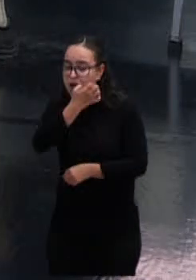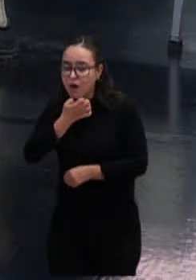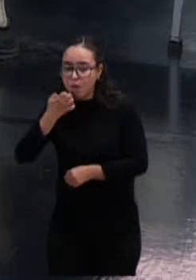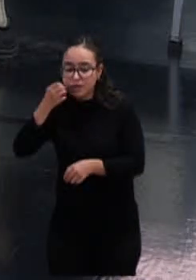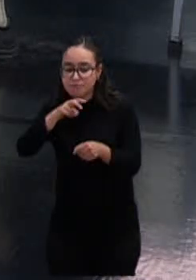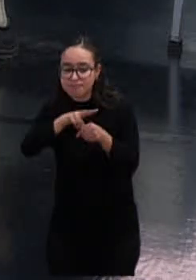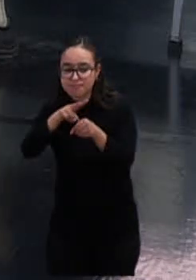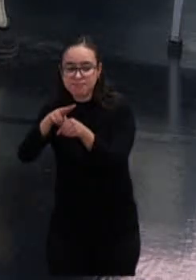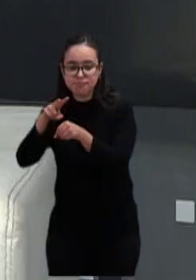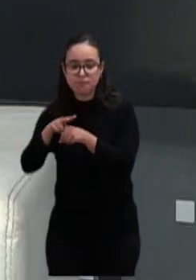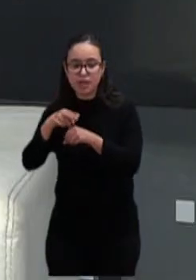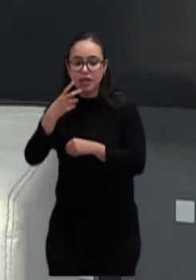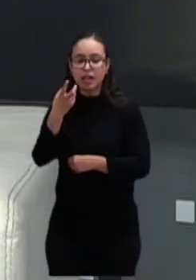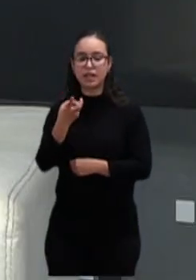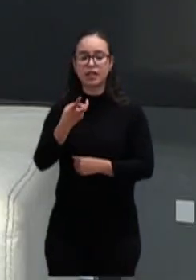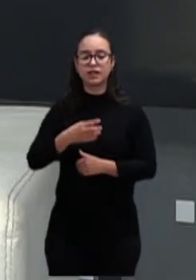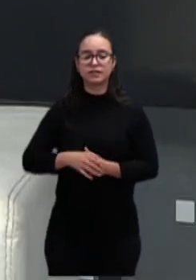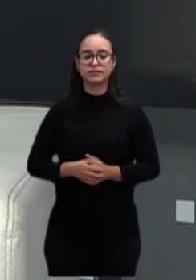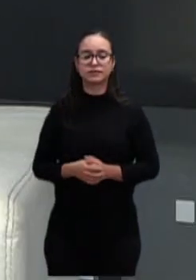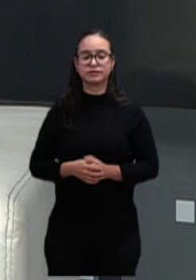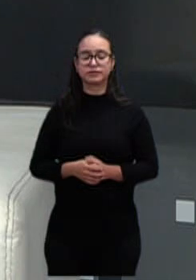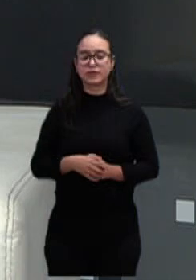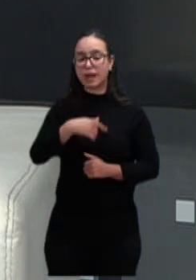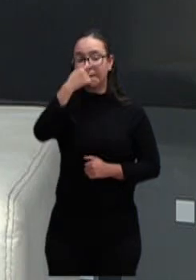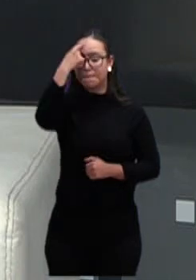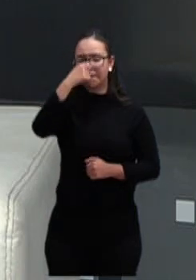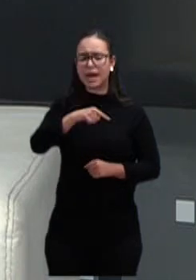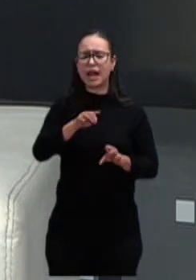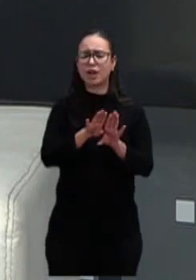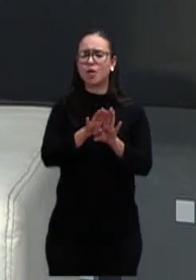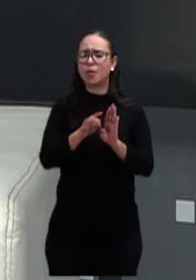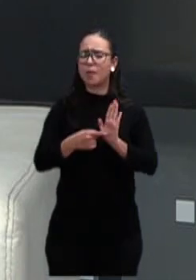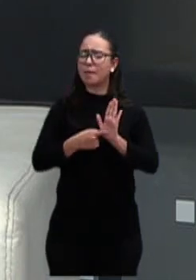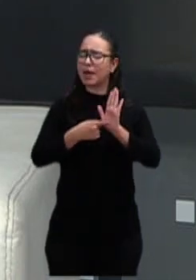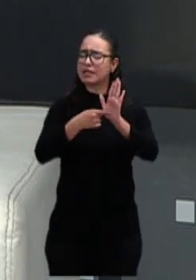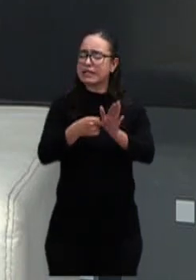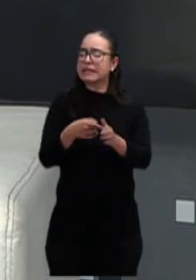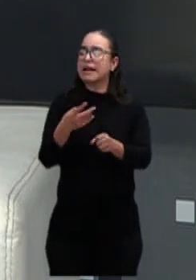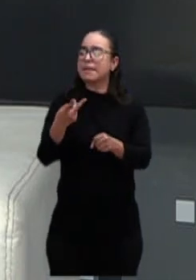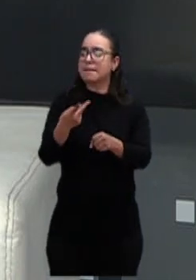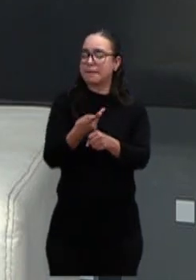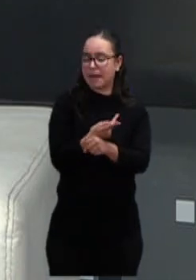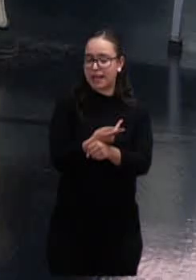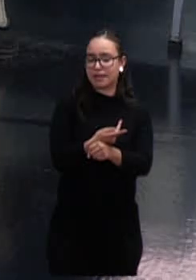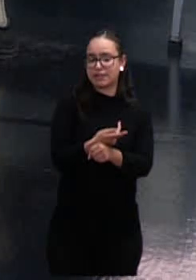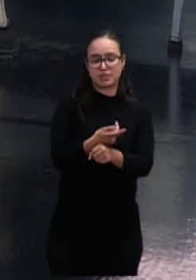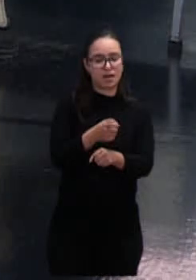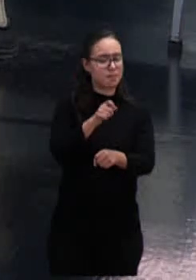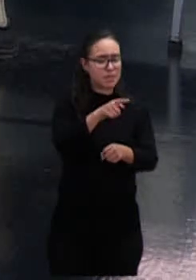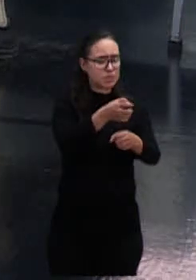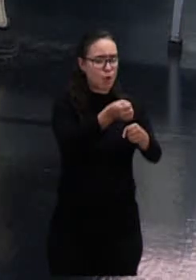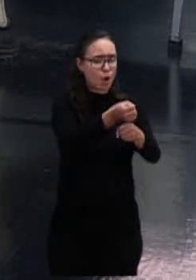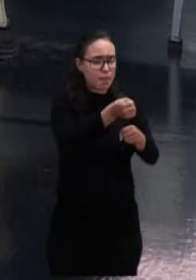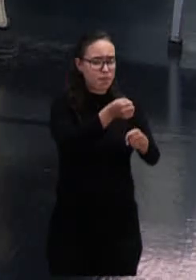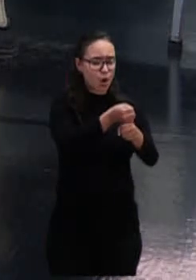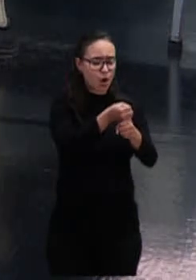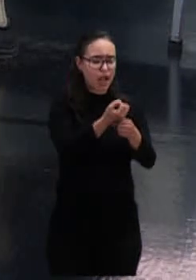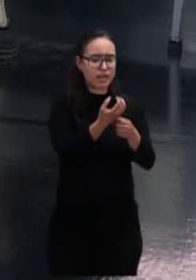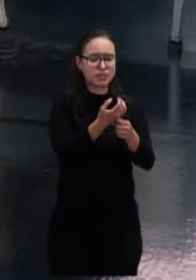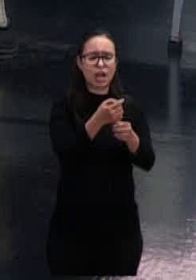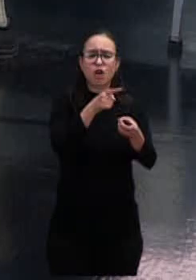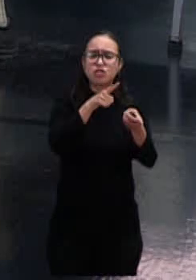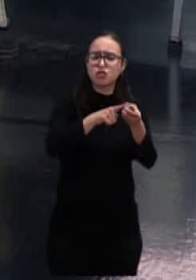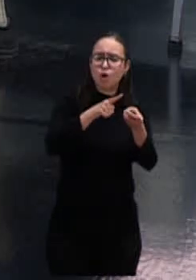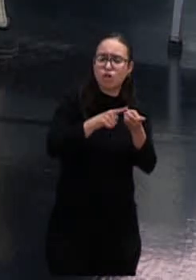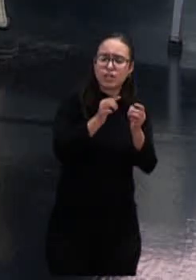pues sirve para visibilizar qué es lo que está sucediendo en torno a la violencia los aumentos o donde se da